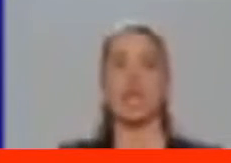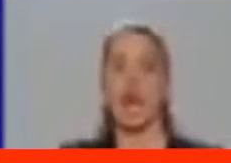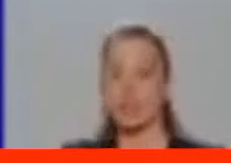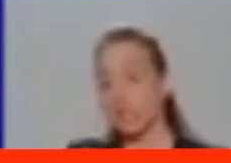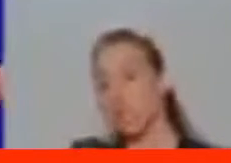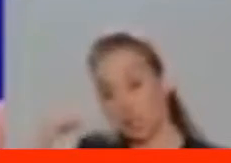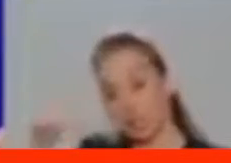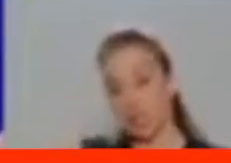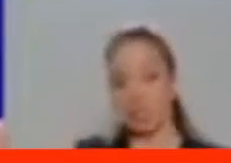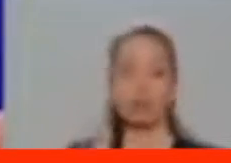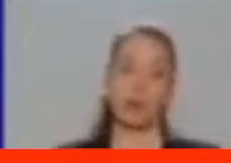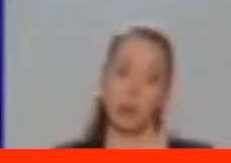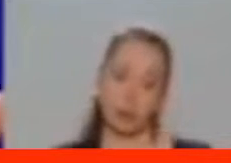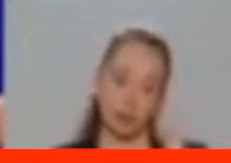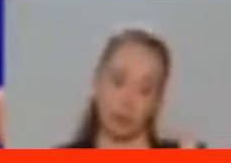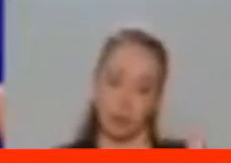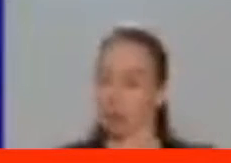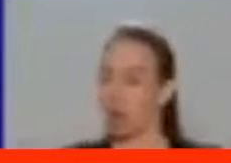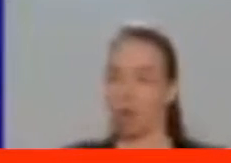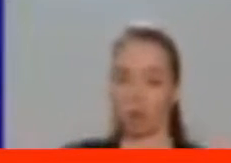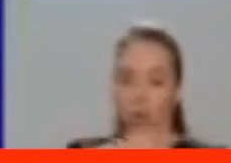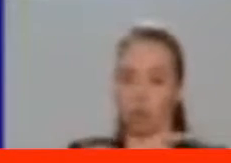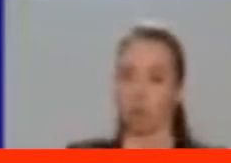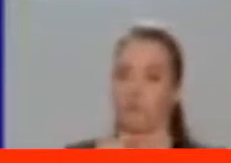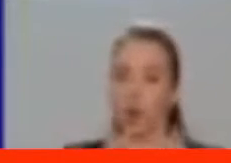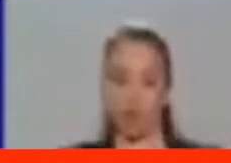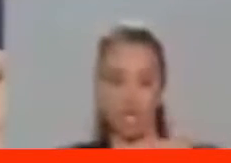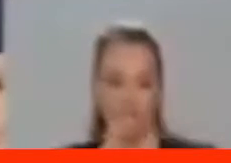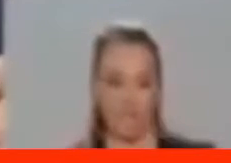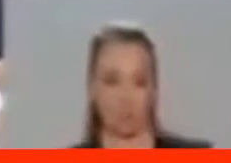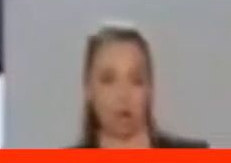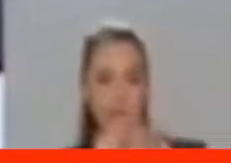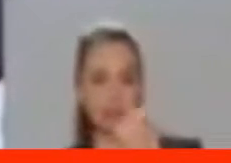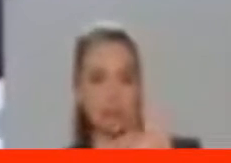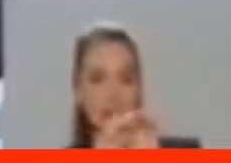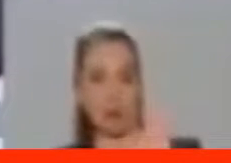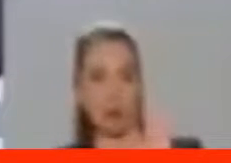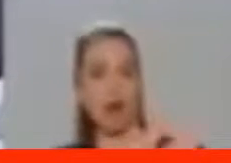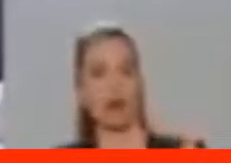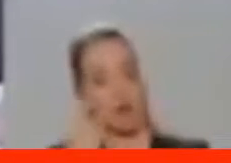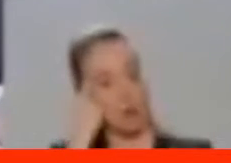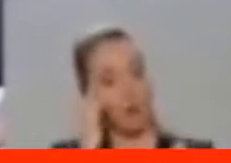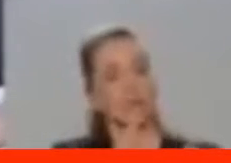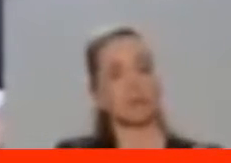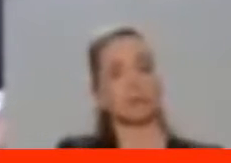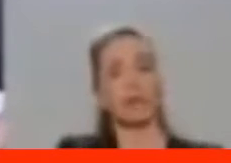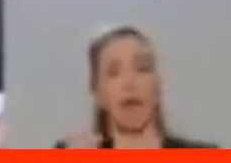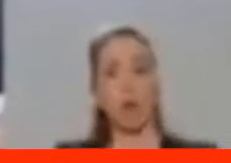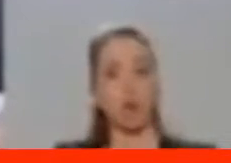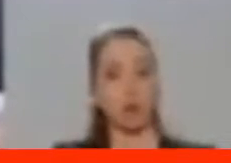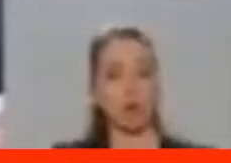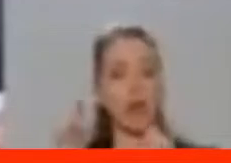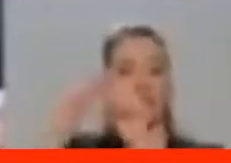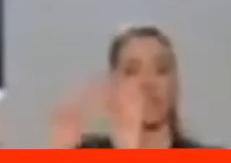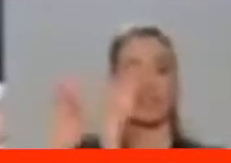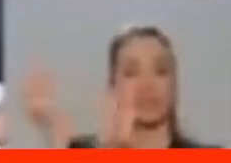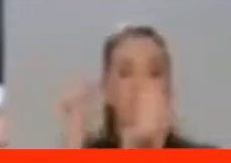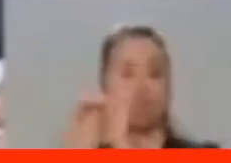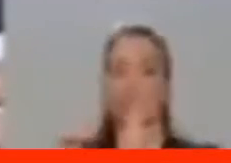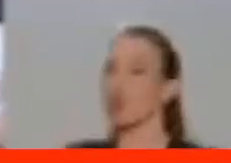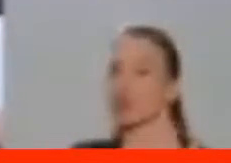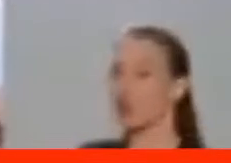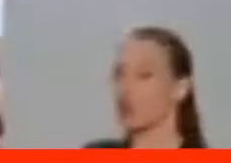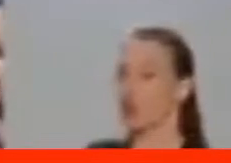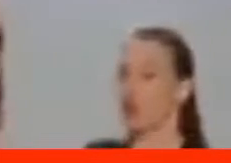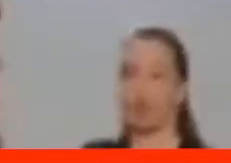creo que es así, o si no, ¿para qué? Déjeme preguntarle, ¿y no es un poco irresponsable elaborar un programa de gobierno pensando en un año y medio, apostando a algo que tiene que hacer la Convención Constitucional? ¿Y qué ocurre